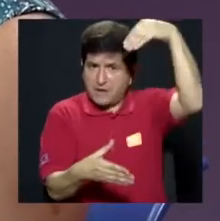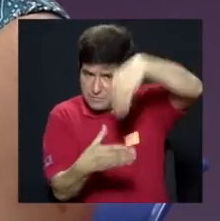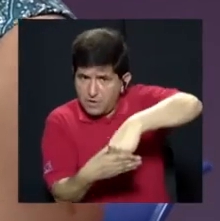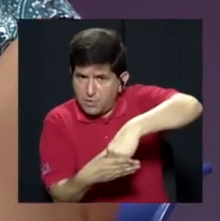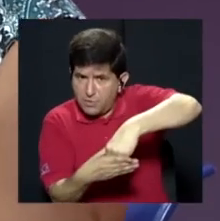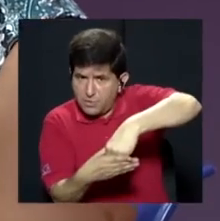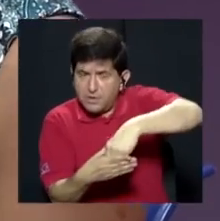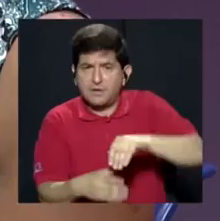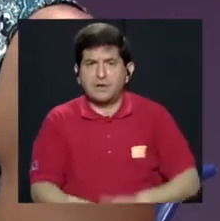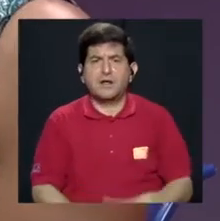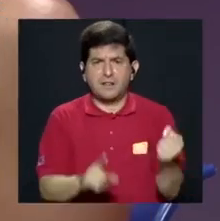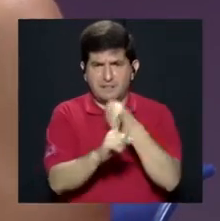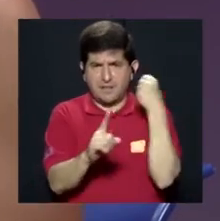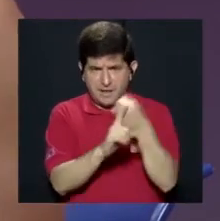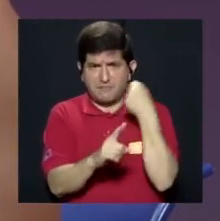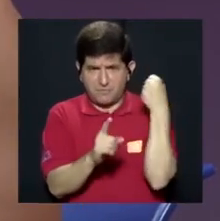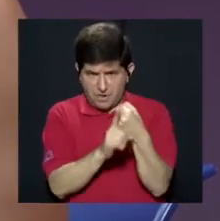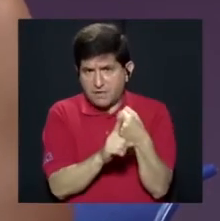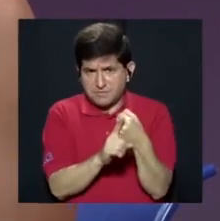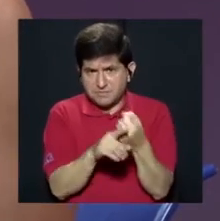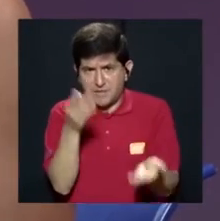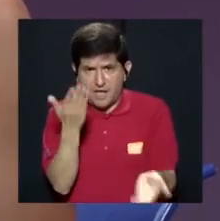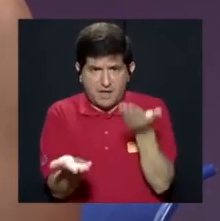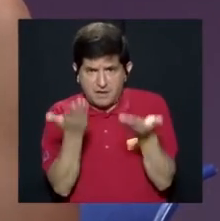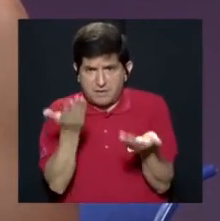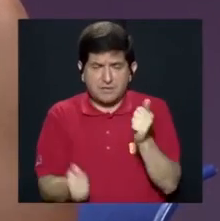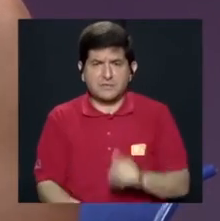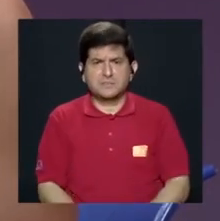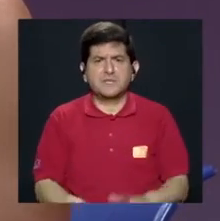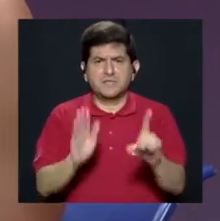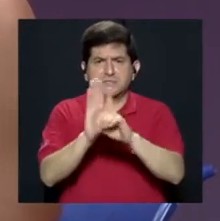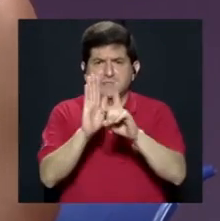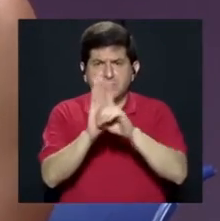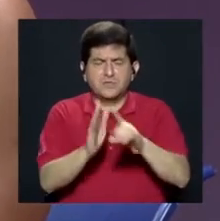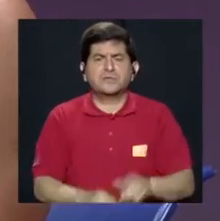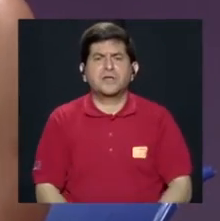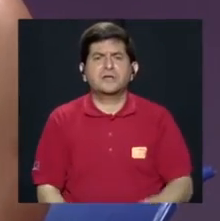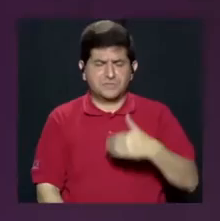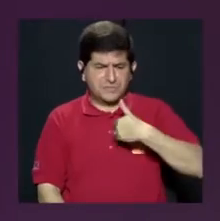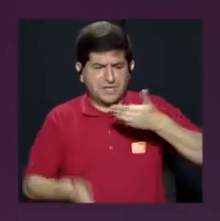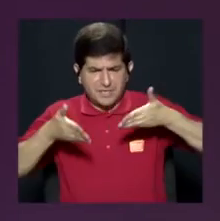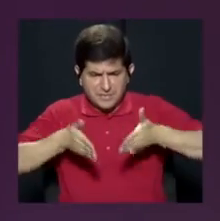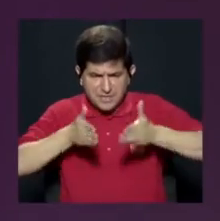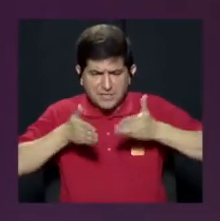esa violencia por los derechos sexuales y reproductivos